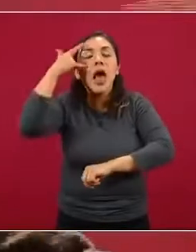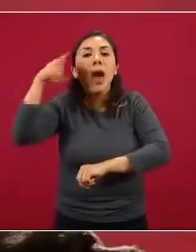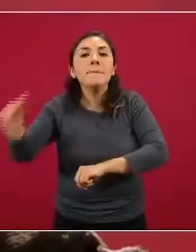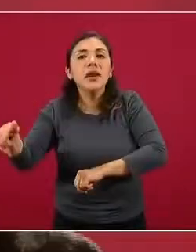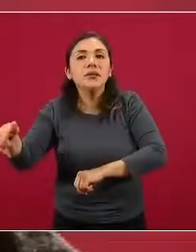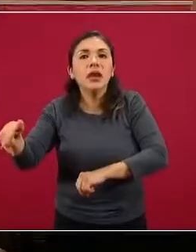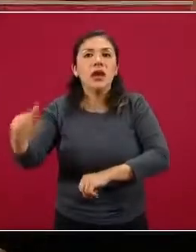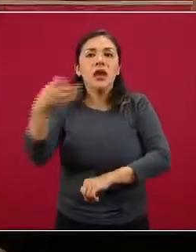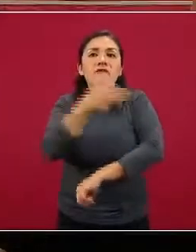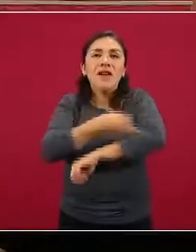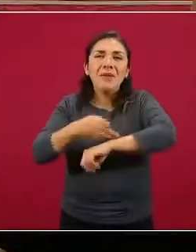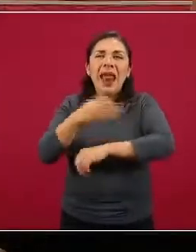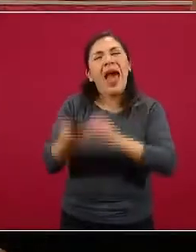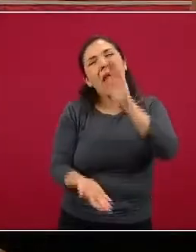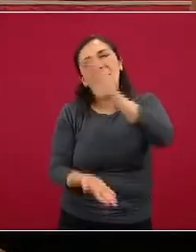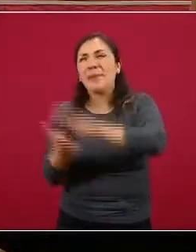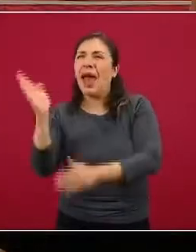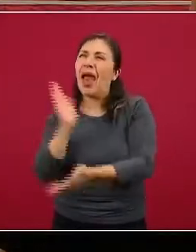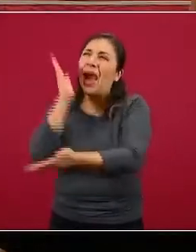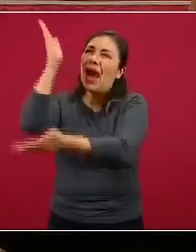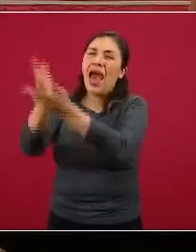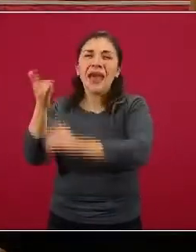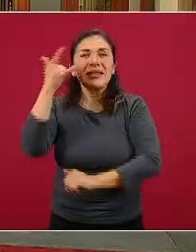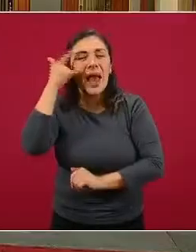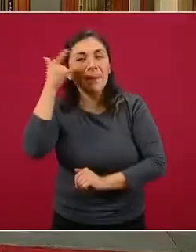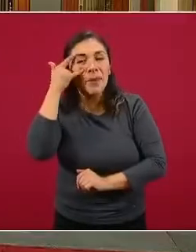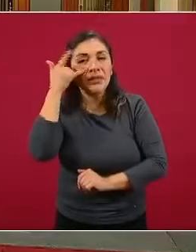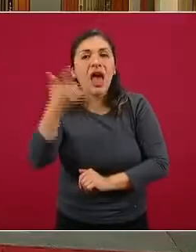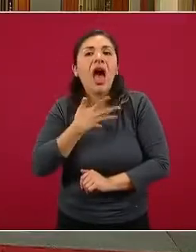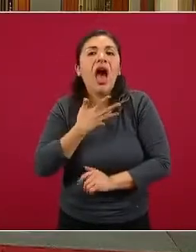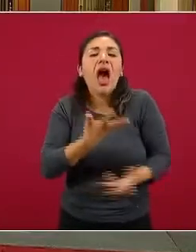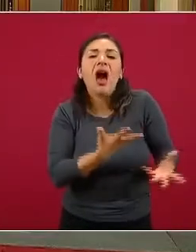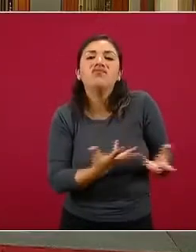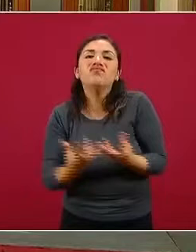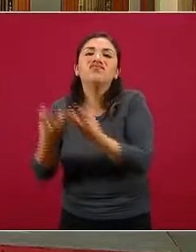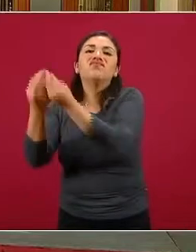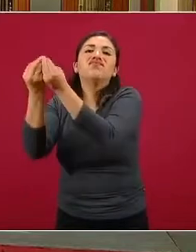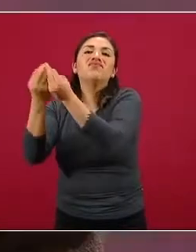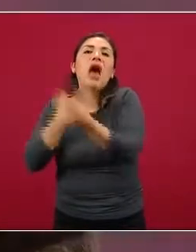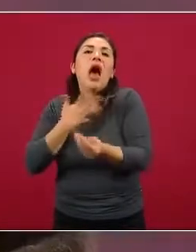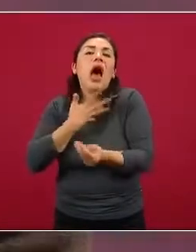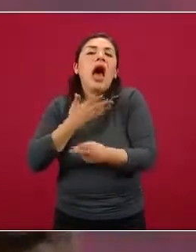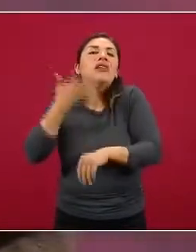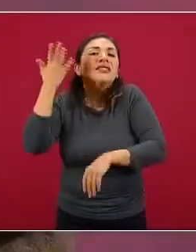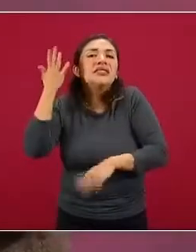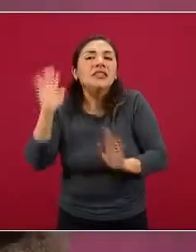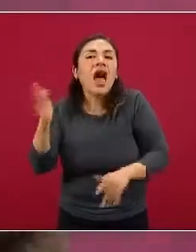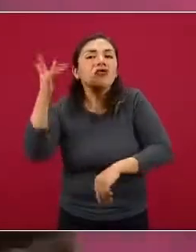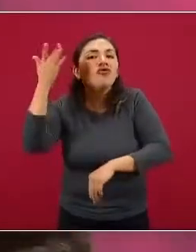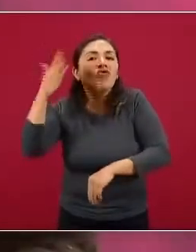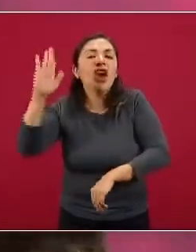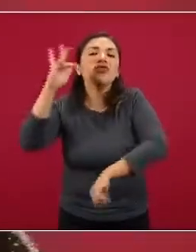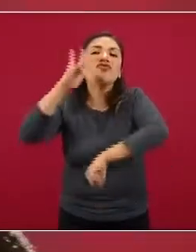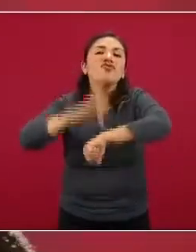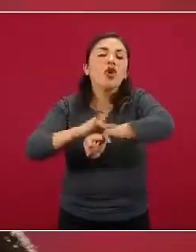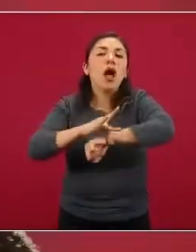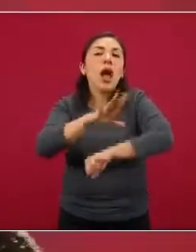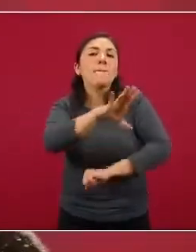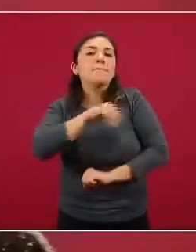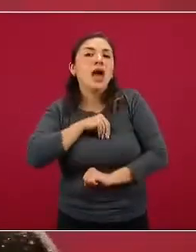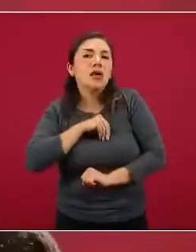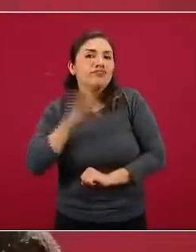Cuando la familia de Campeche regrese a Campeche, está llevando la experiencia epidémica de